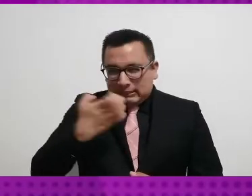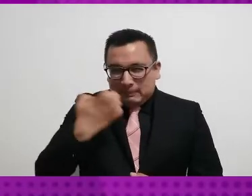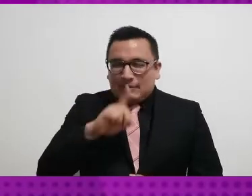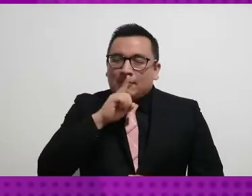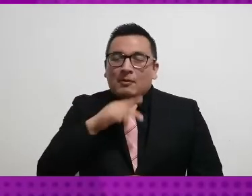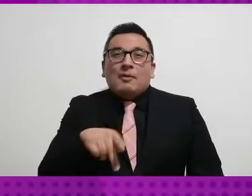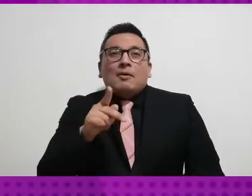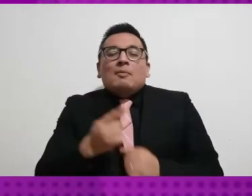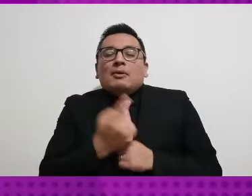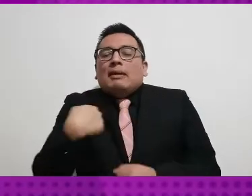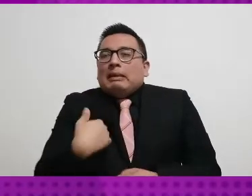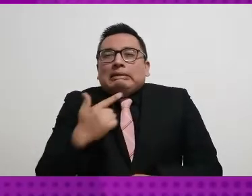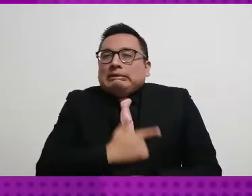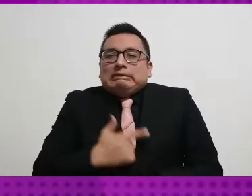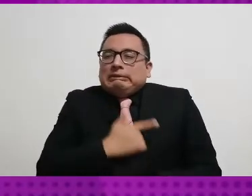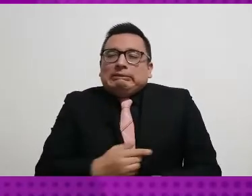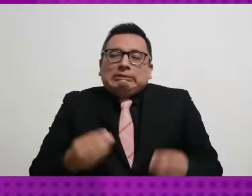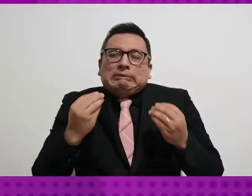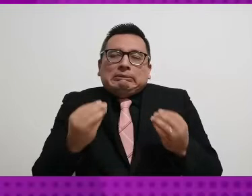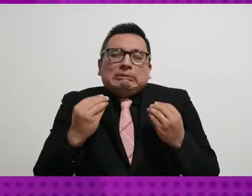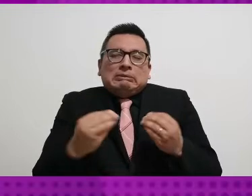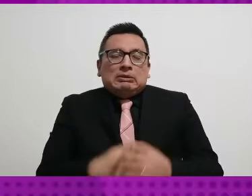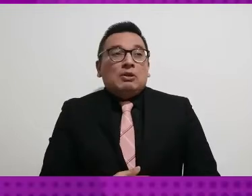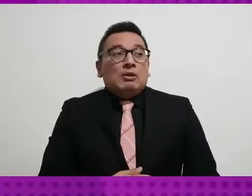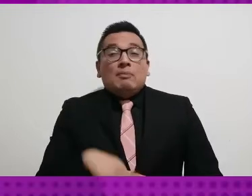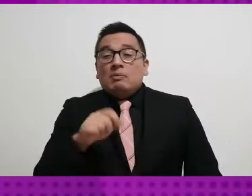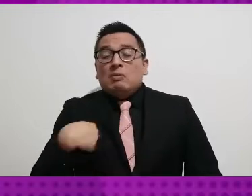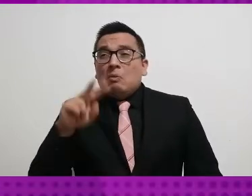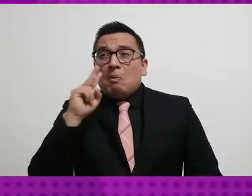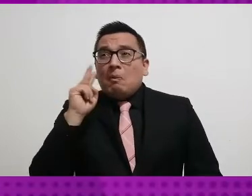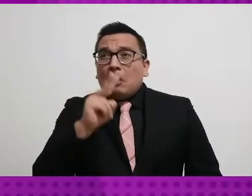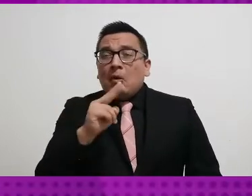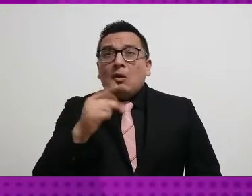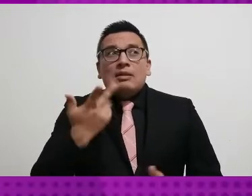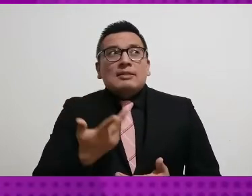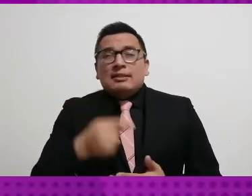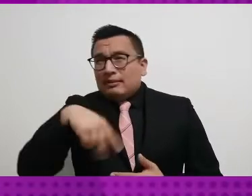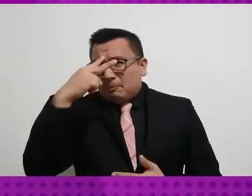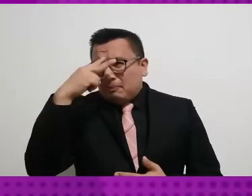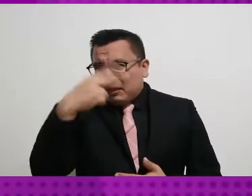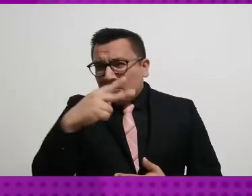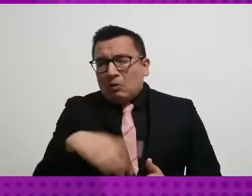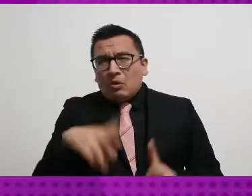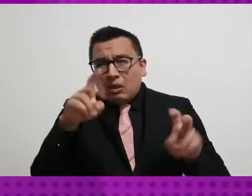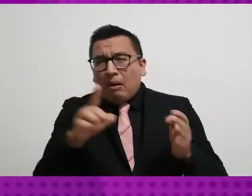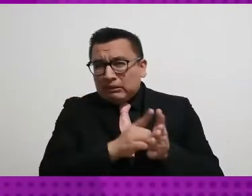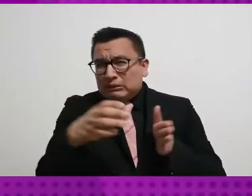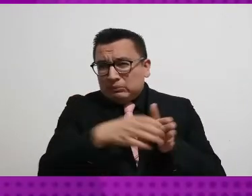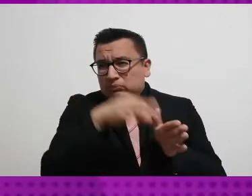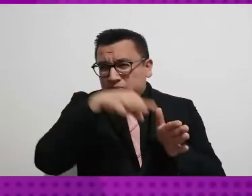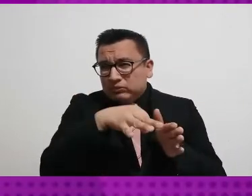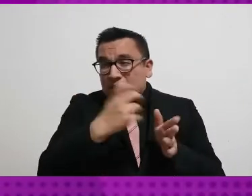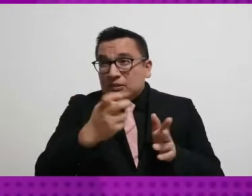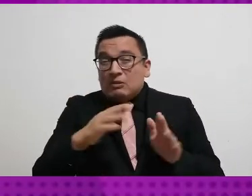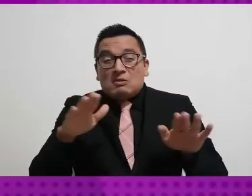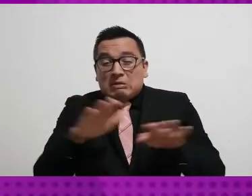bien porque es una materia que es la materia que más cambia desde mi perspectiva en México. Hemos